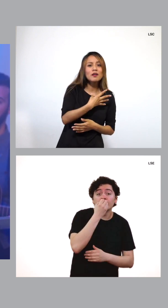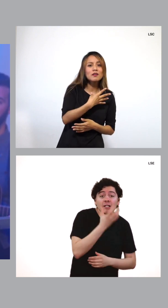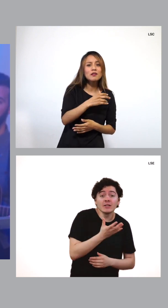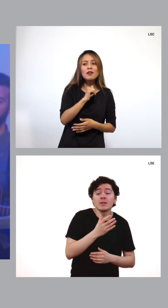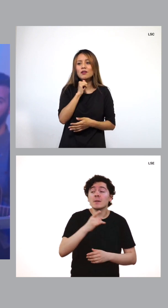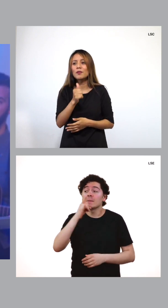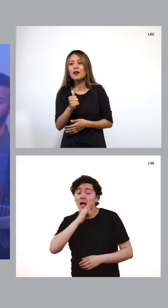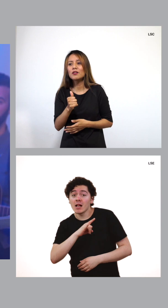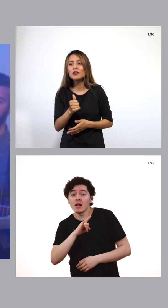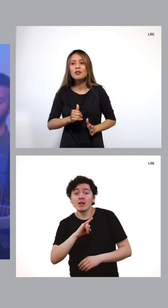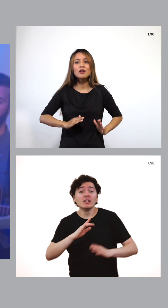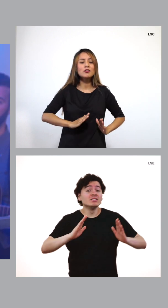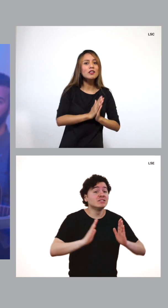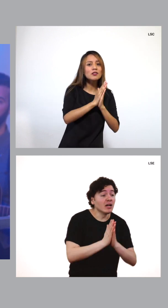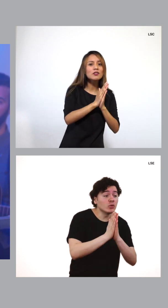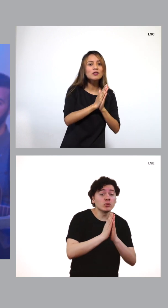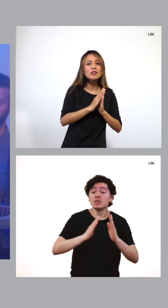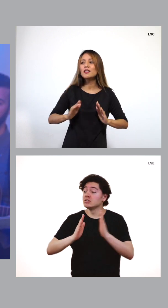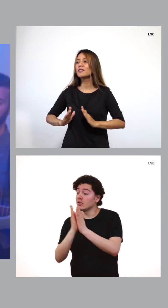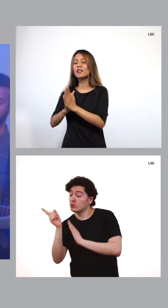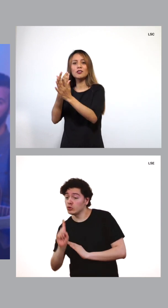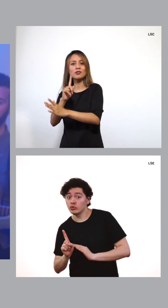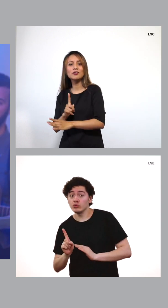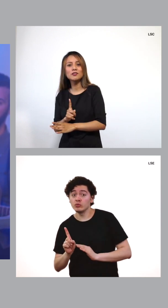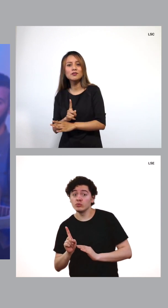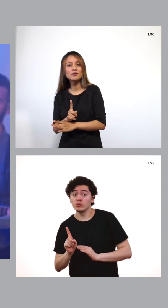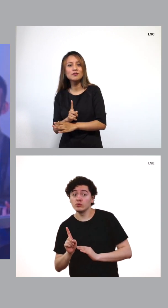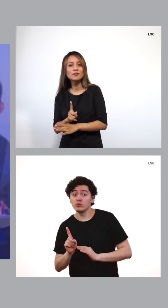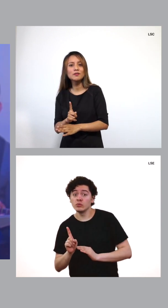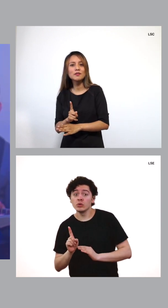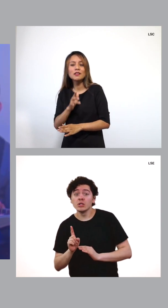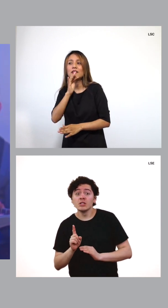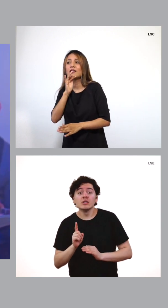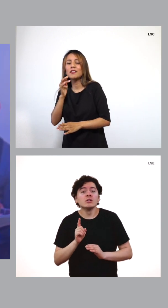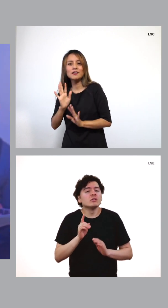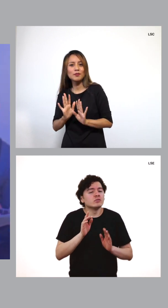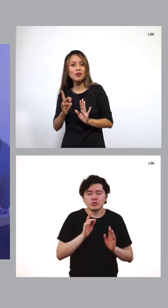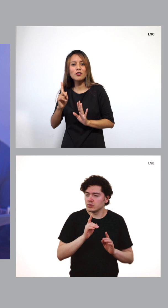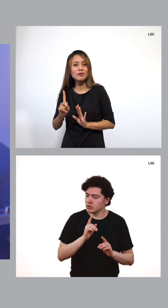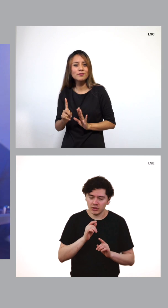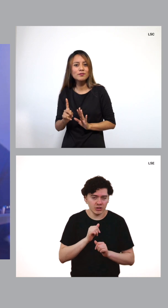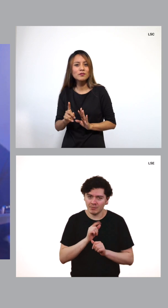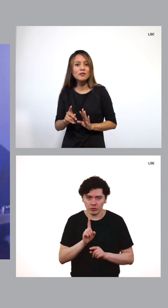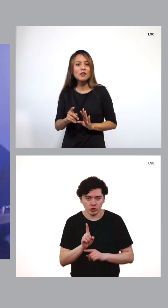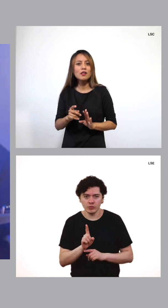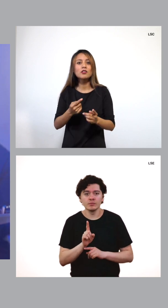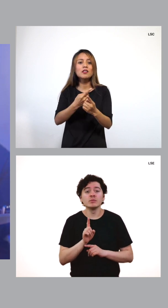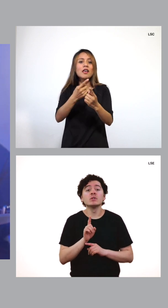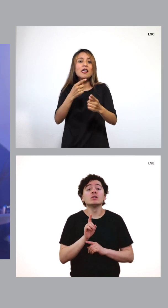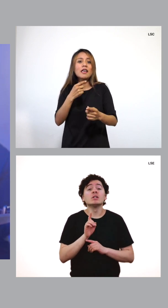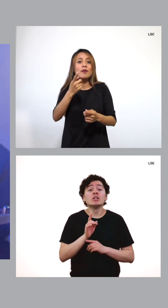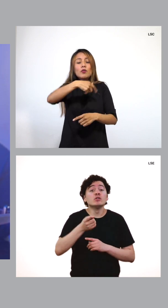santos y no tan santos, los que conseguís caminar como si todo fuera perfecto y los